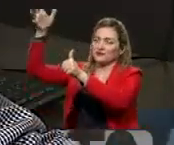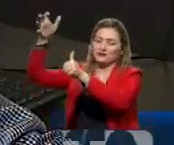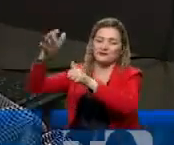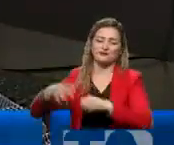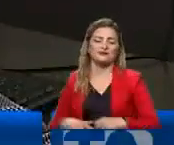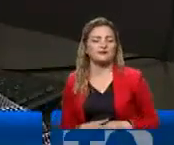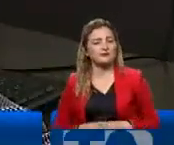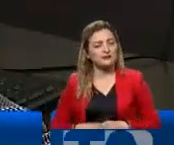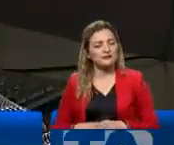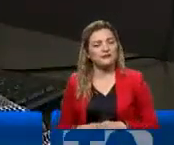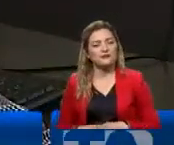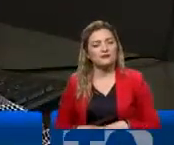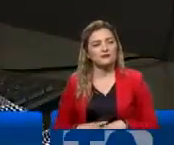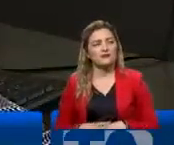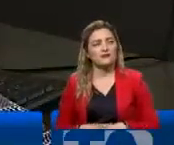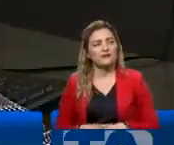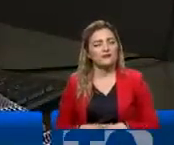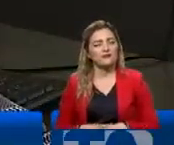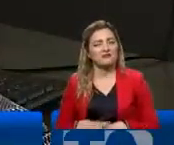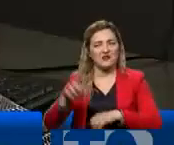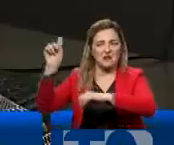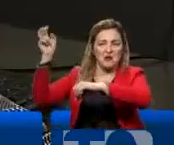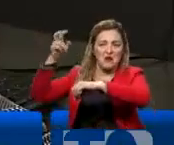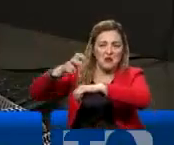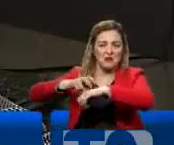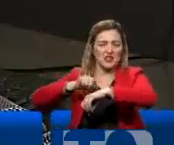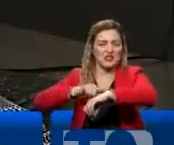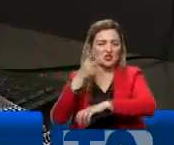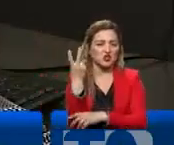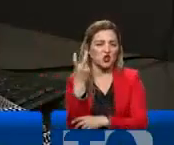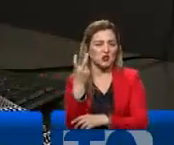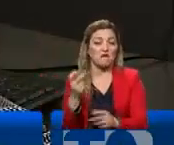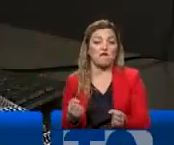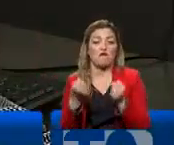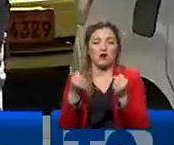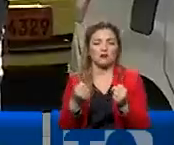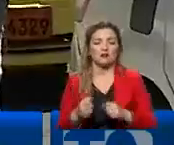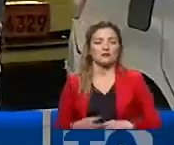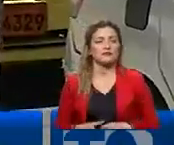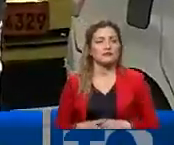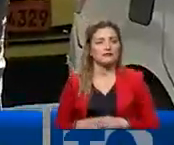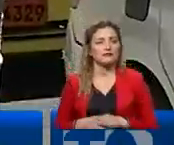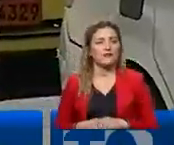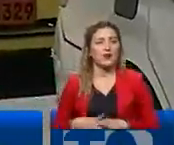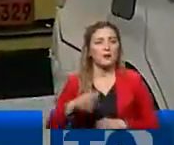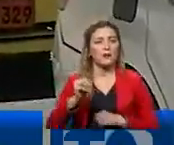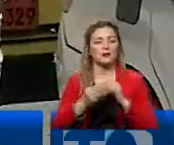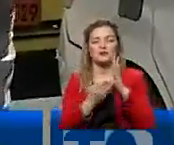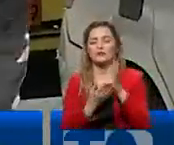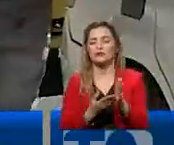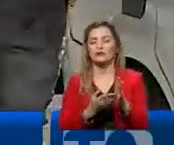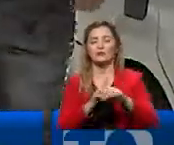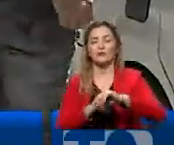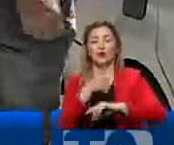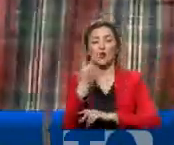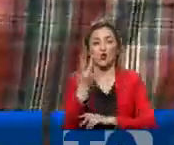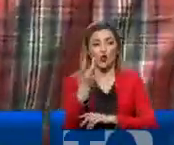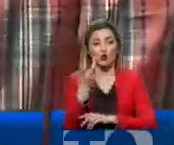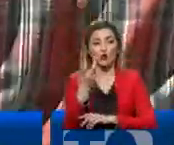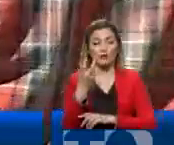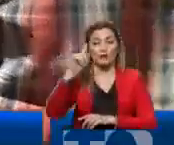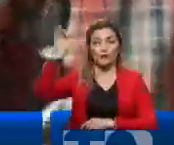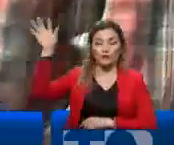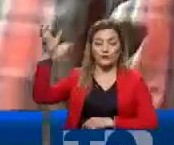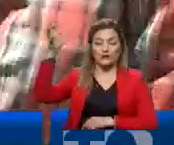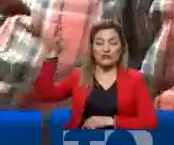pues esto permite que la radiación ultravioleta, principalmente en horas del mediodía, pues sean más altas. Este martes, por ejemplo, hasta el mediodía la radiación UV